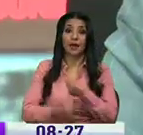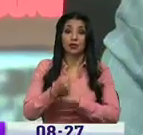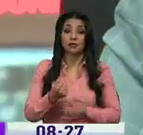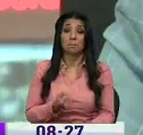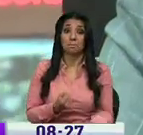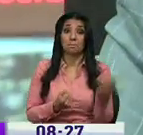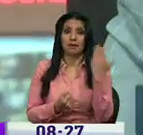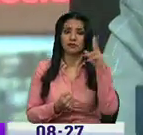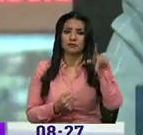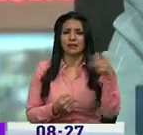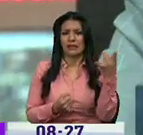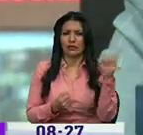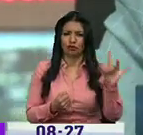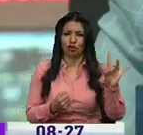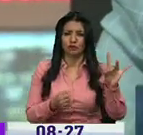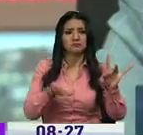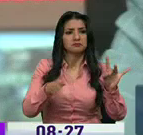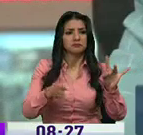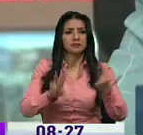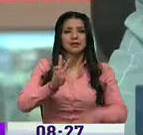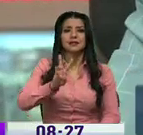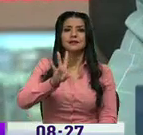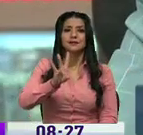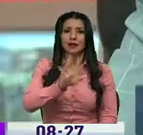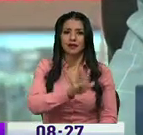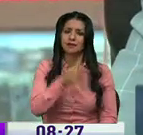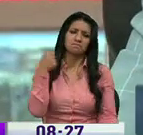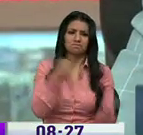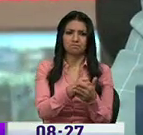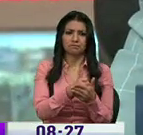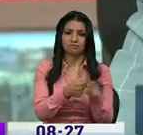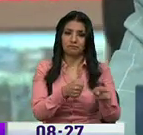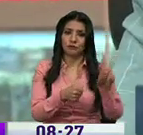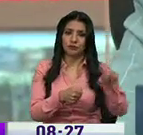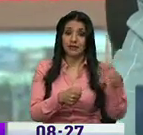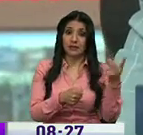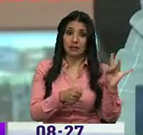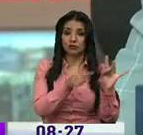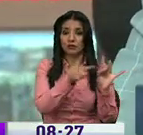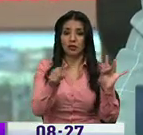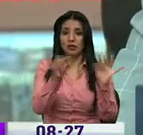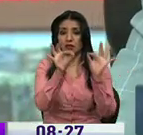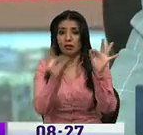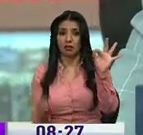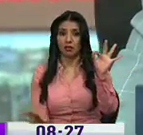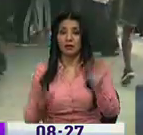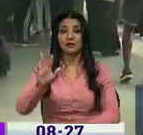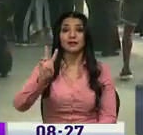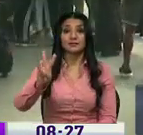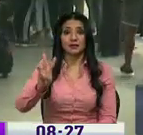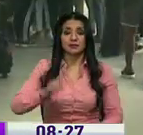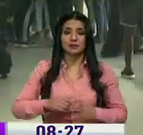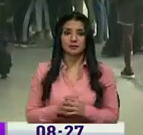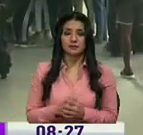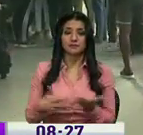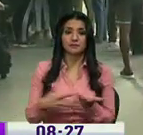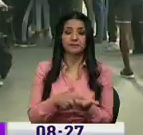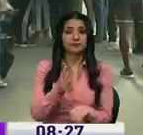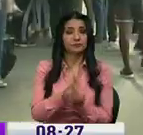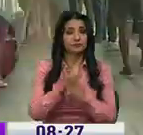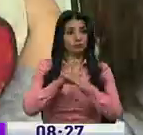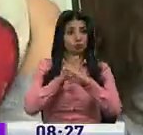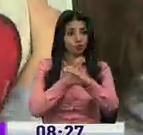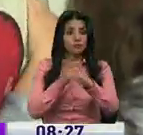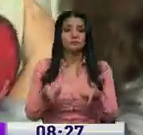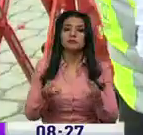hubo 67 accidentes siniestros de tránsito y este año 36. Las terminales terrestres